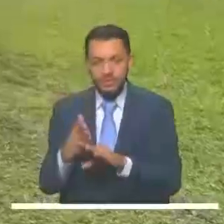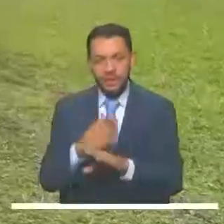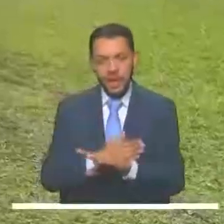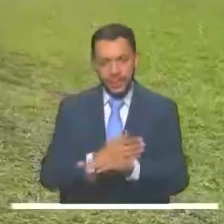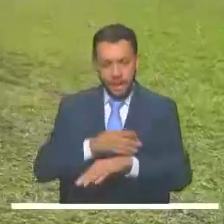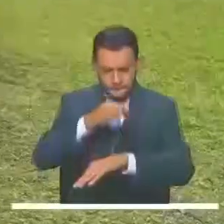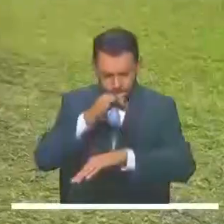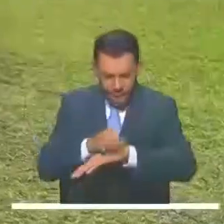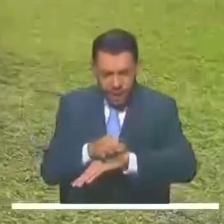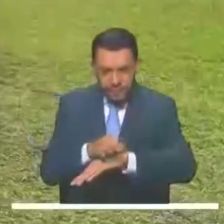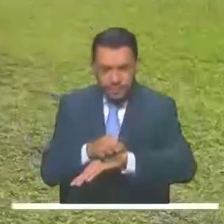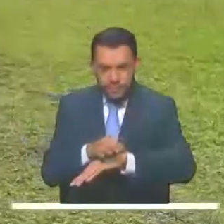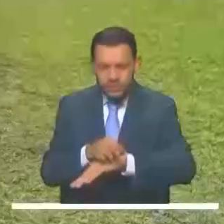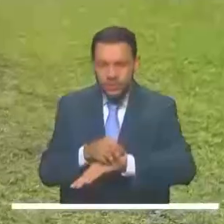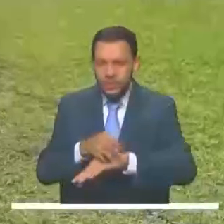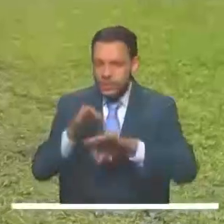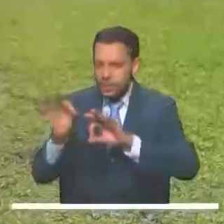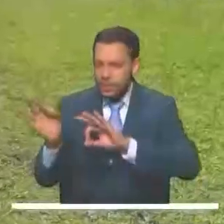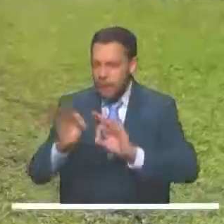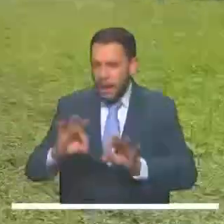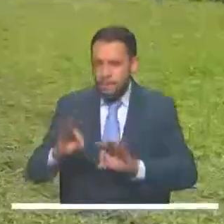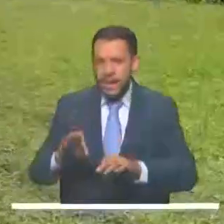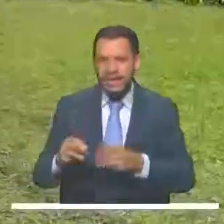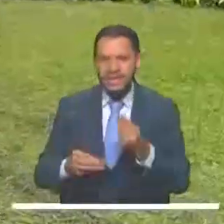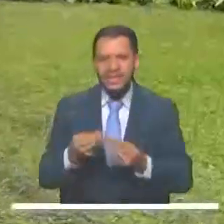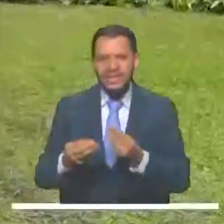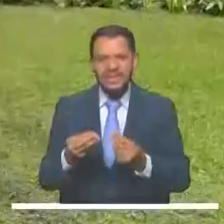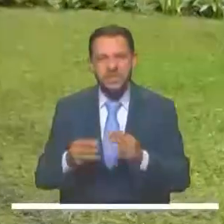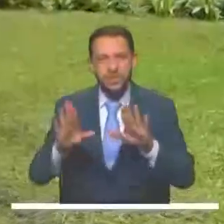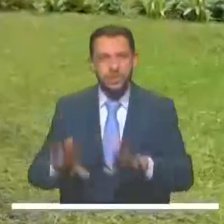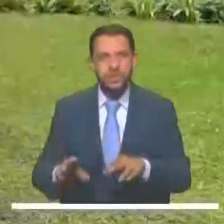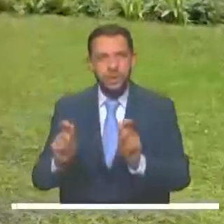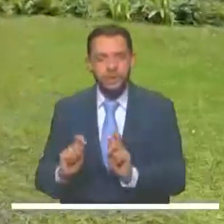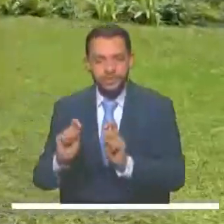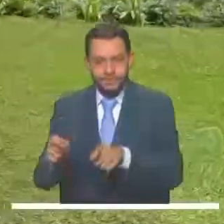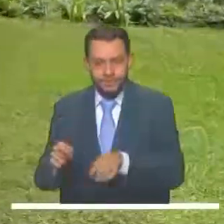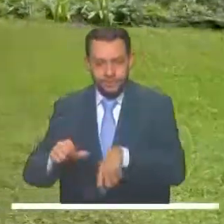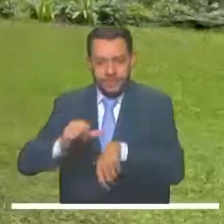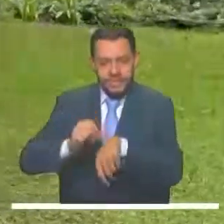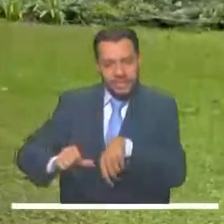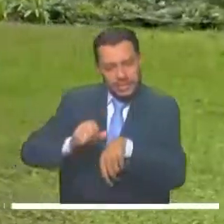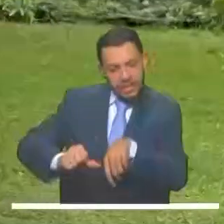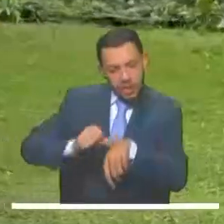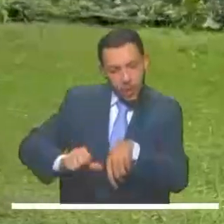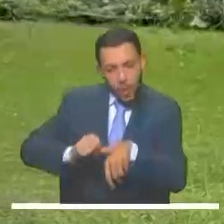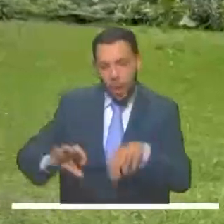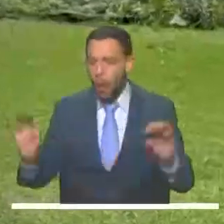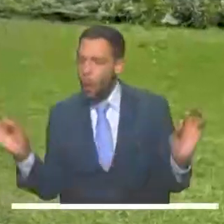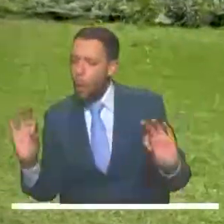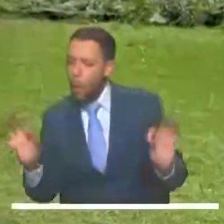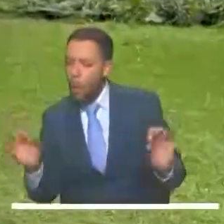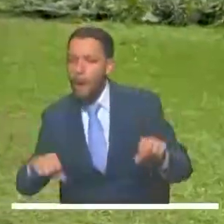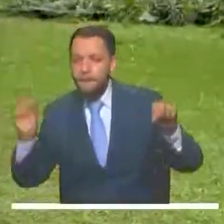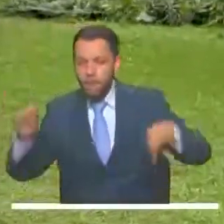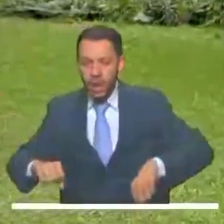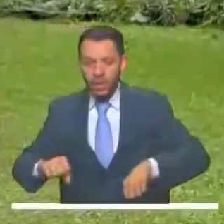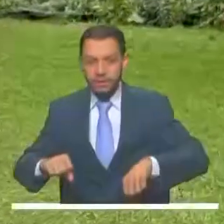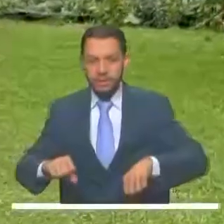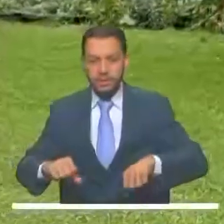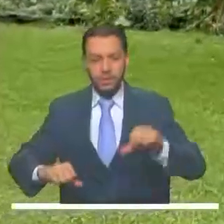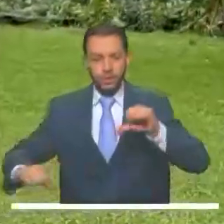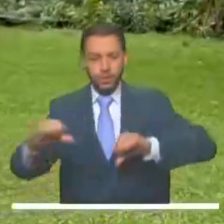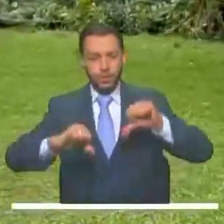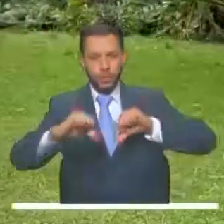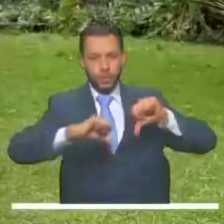tiempo simplemente se hace una cirugía o se puede hacer inclusive unas radioterapias